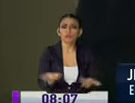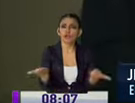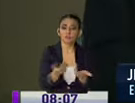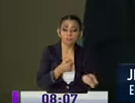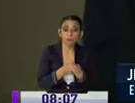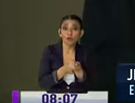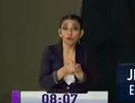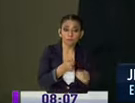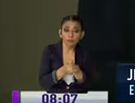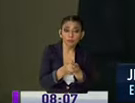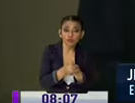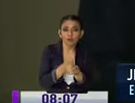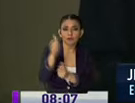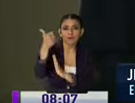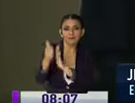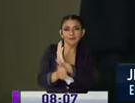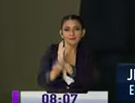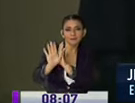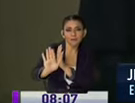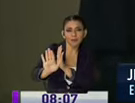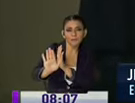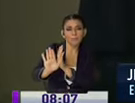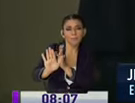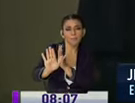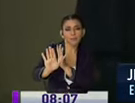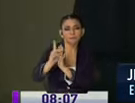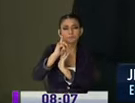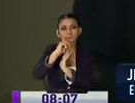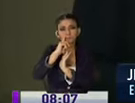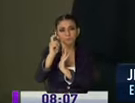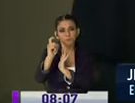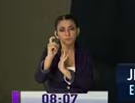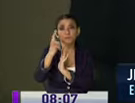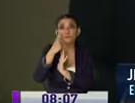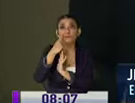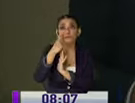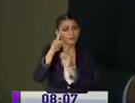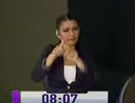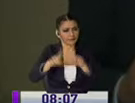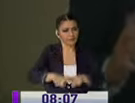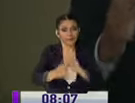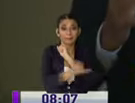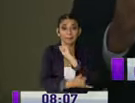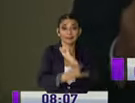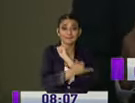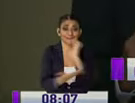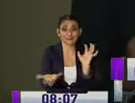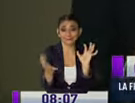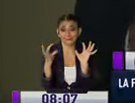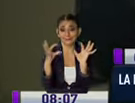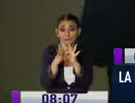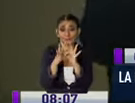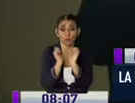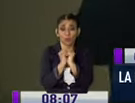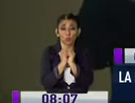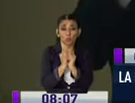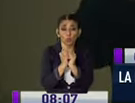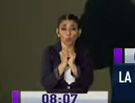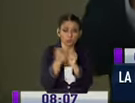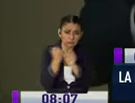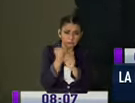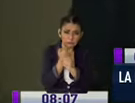cooperación entre artistas de ambos países que van a trabajar juntos